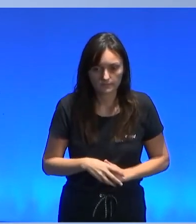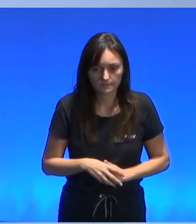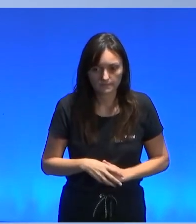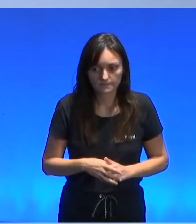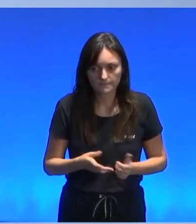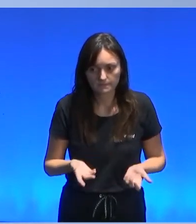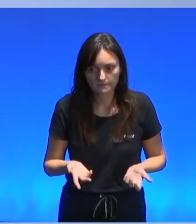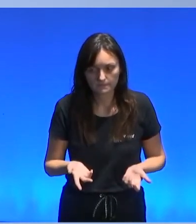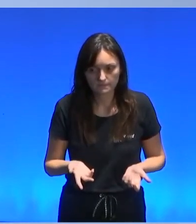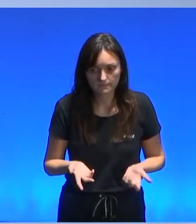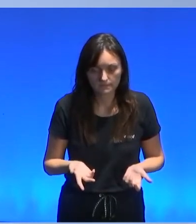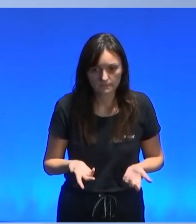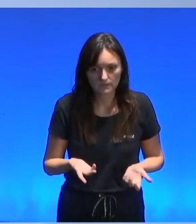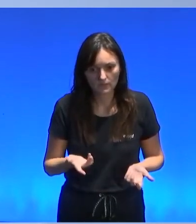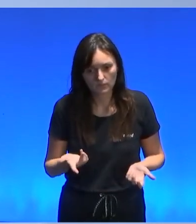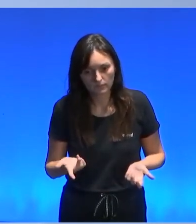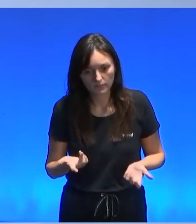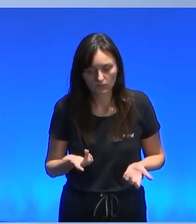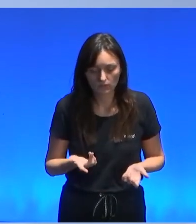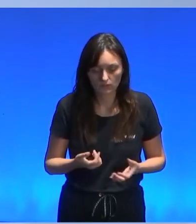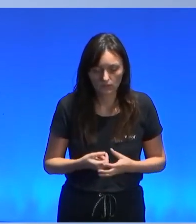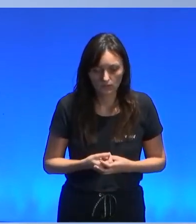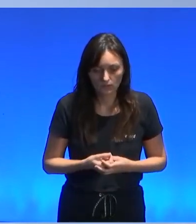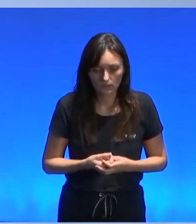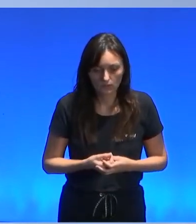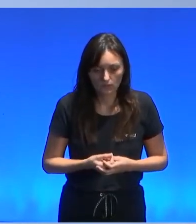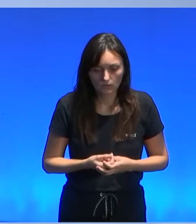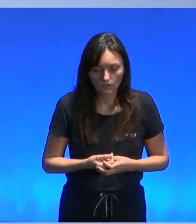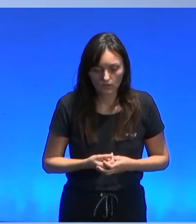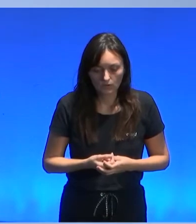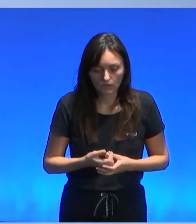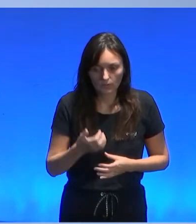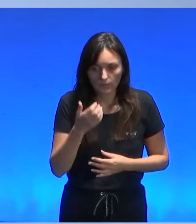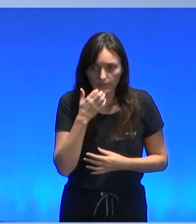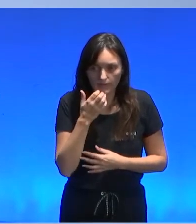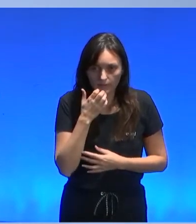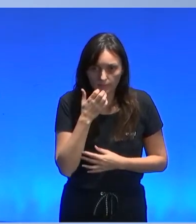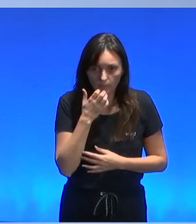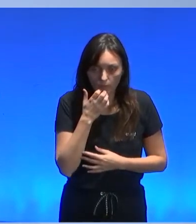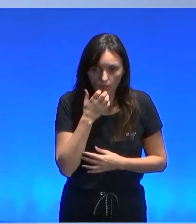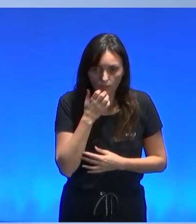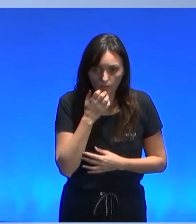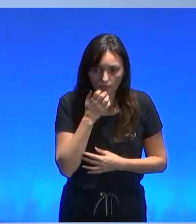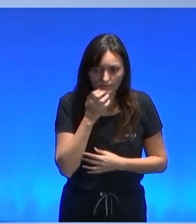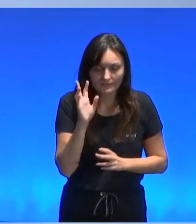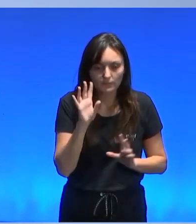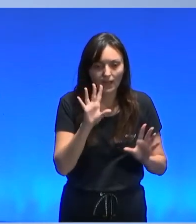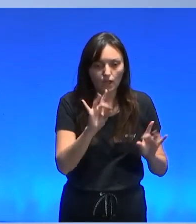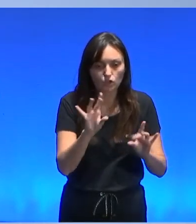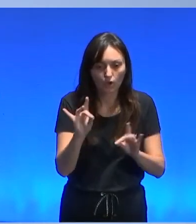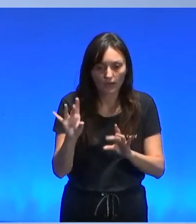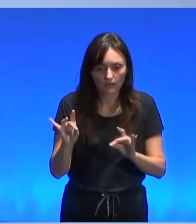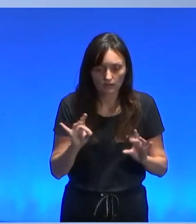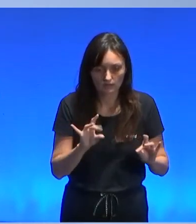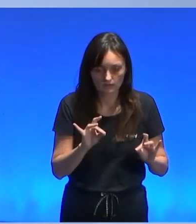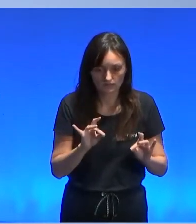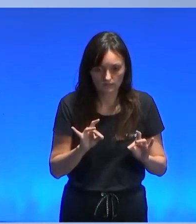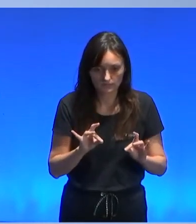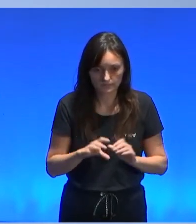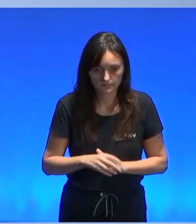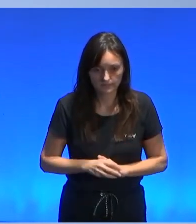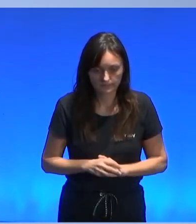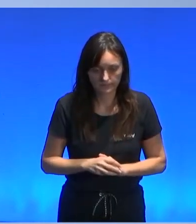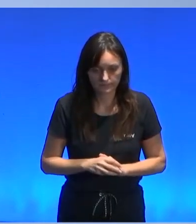Pero otros aspectos más fuertes, por ejemplo, salió todo el tema de tocar.